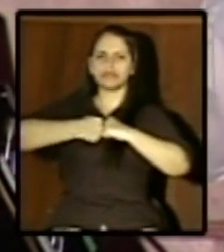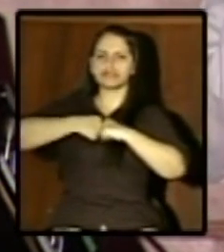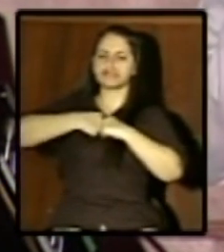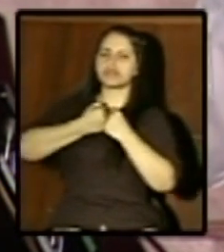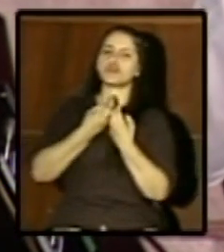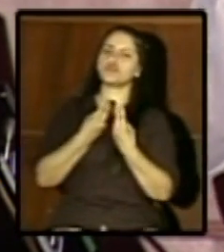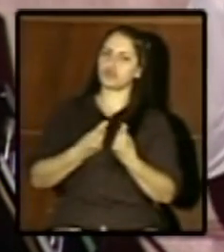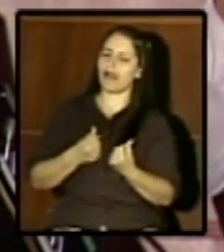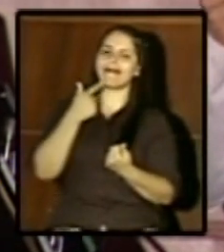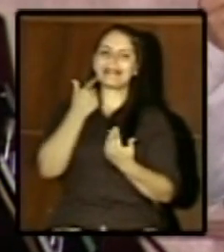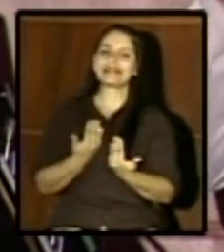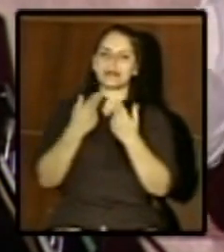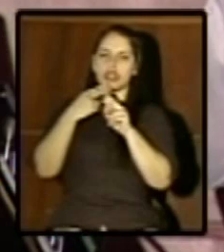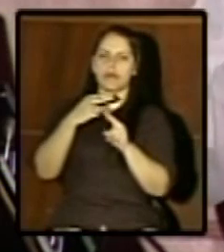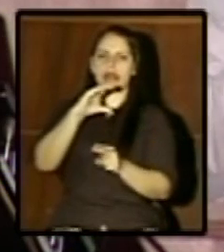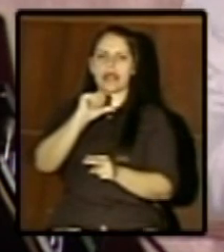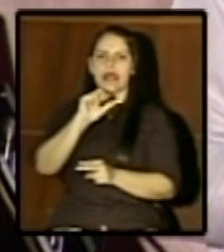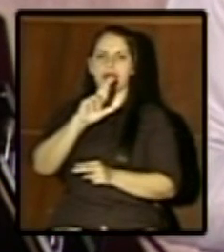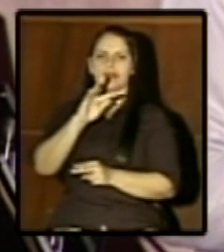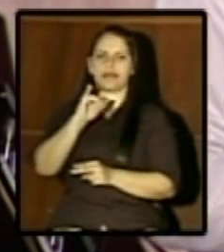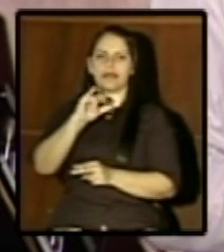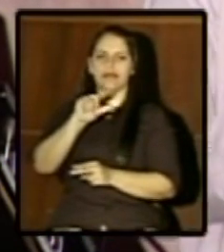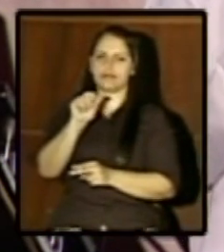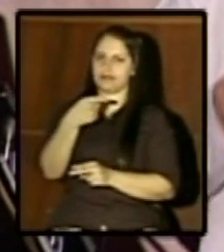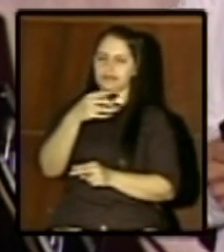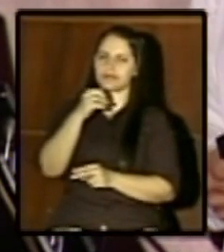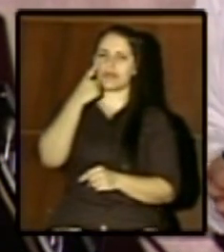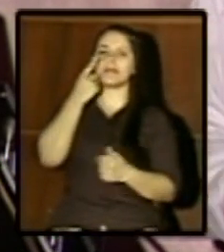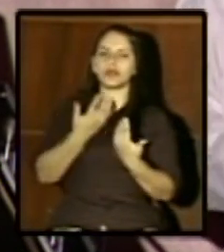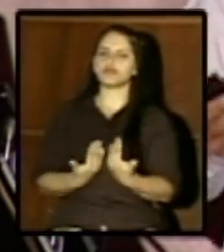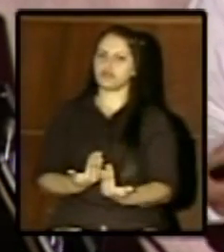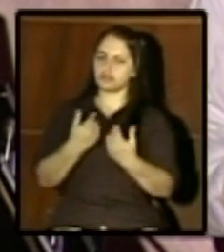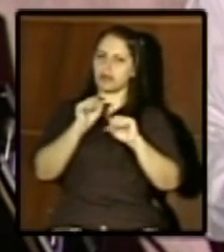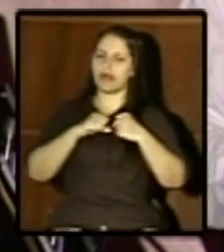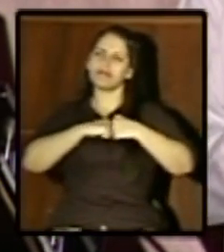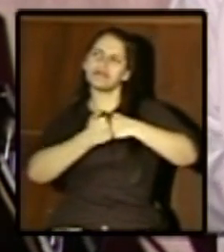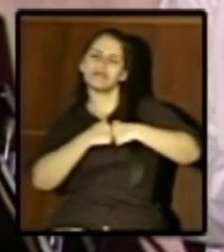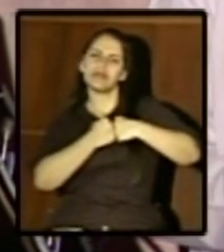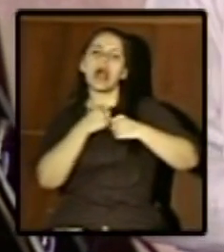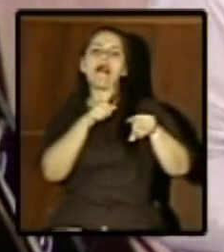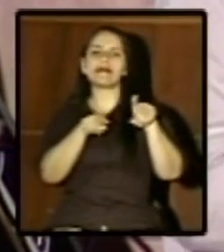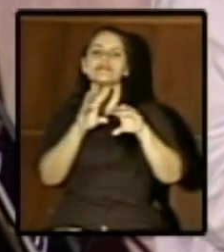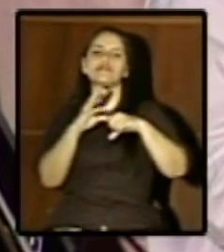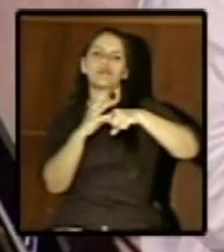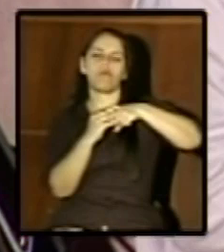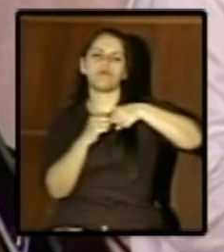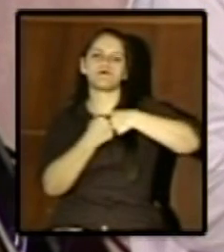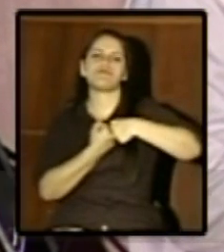con la menor fricción posible. Biomecánicamente es el modo más ventajoso de hacerlo y el organismo nos lo